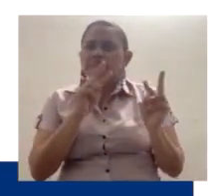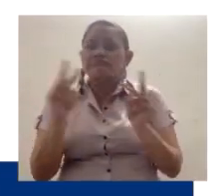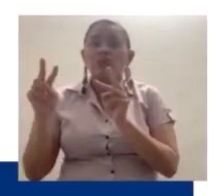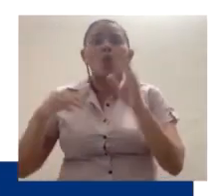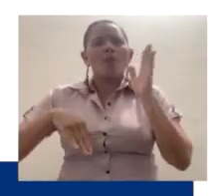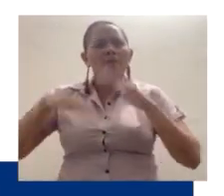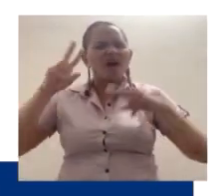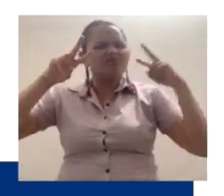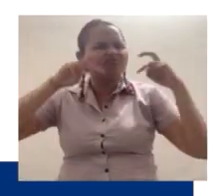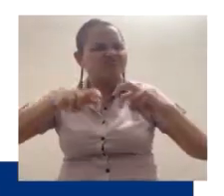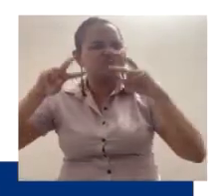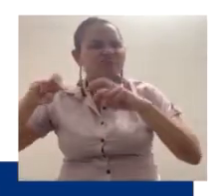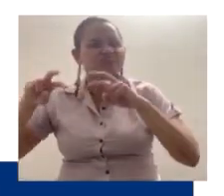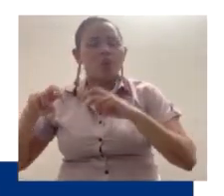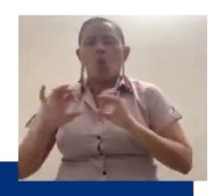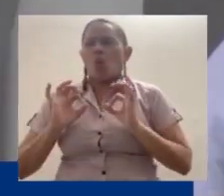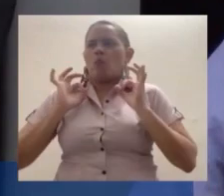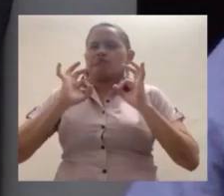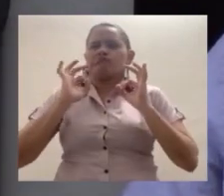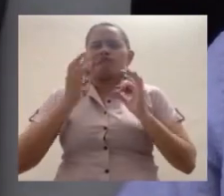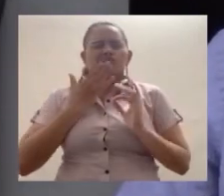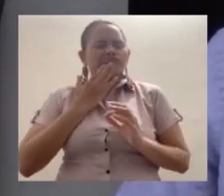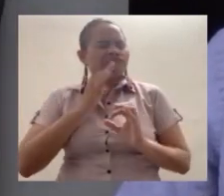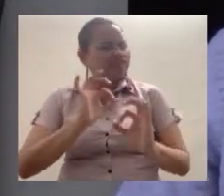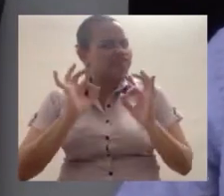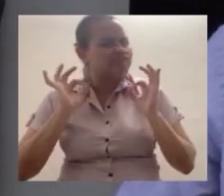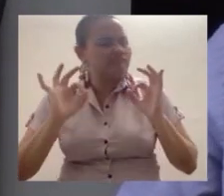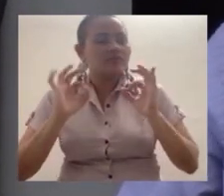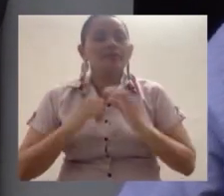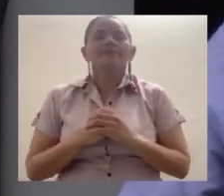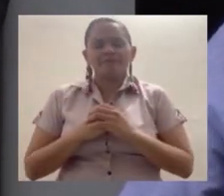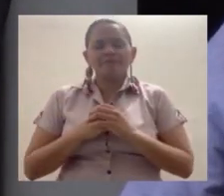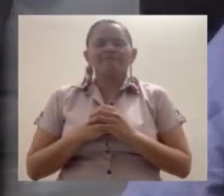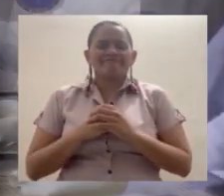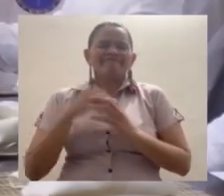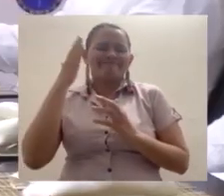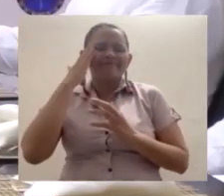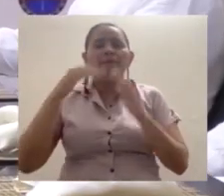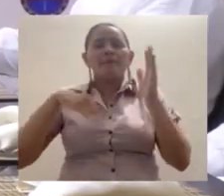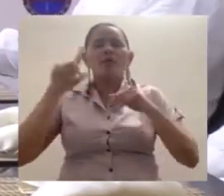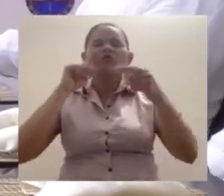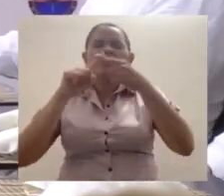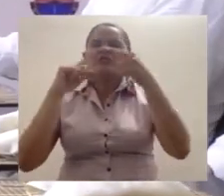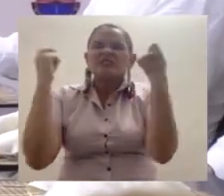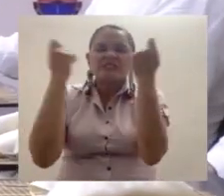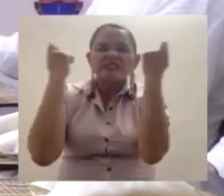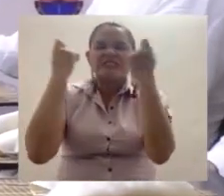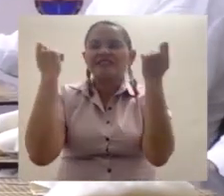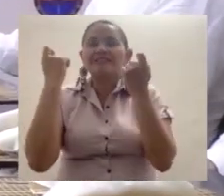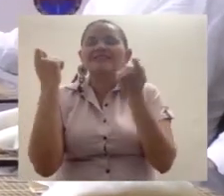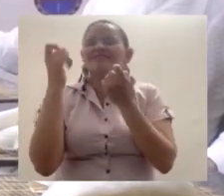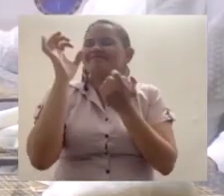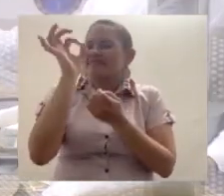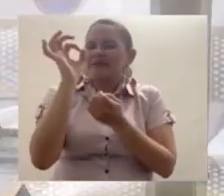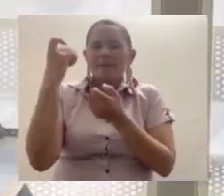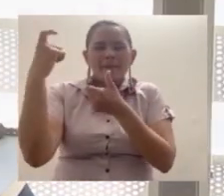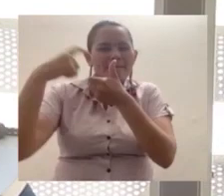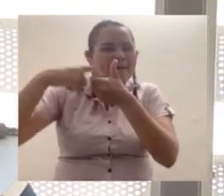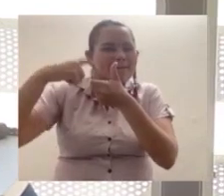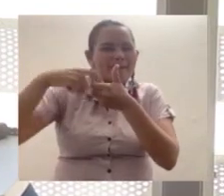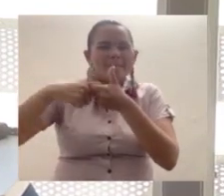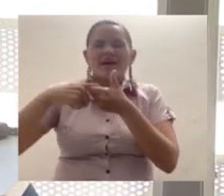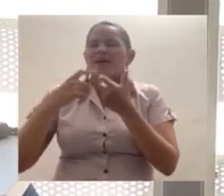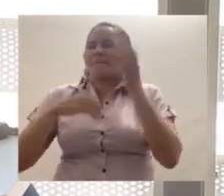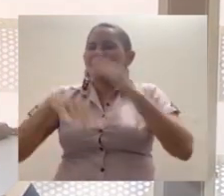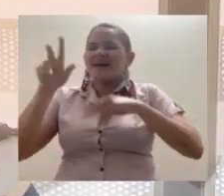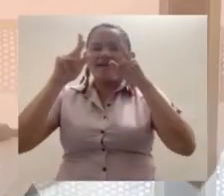con recursos que son muy limitados para todo el sistema. Nosotros estamos estimulando que en las convocatorias que presentan los grupos de investigación siempre estén